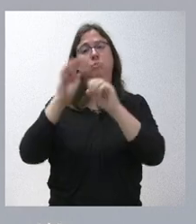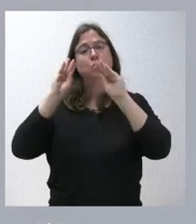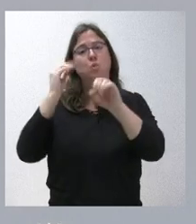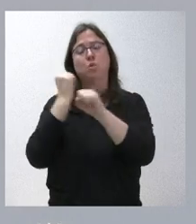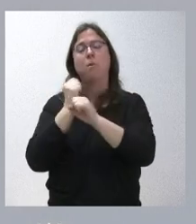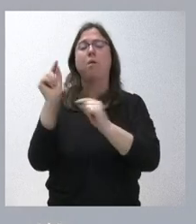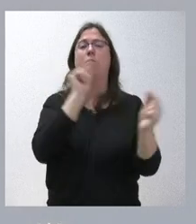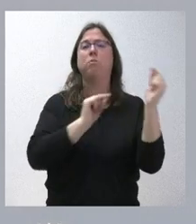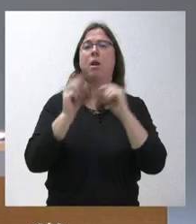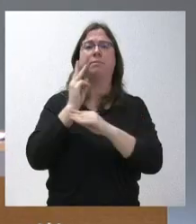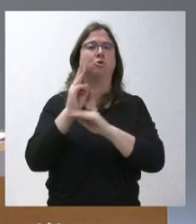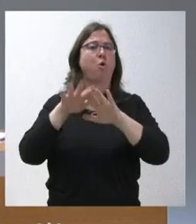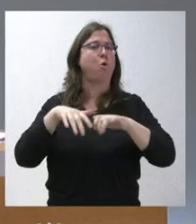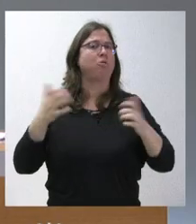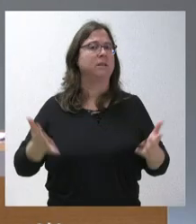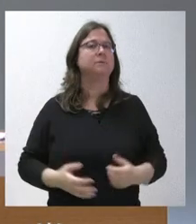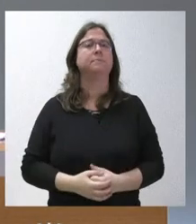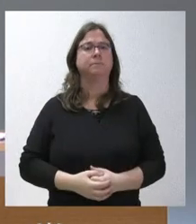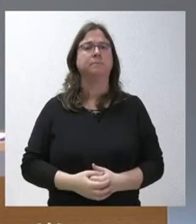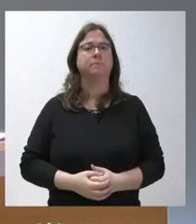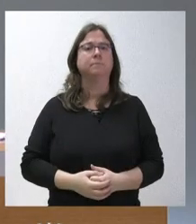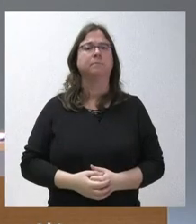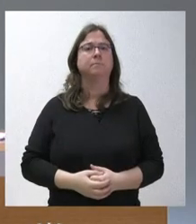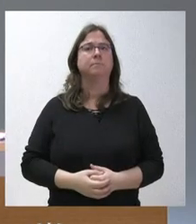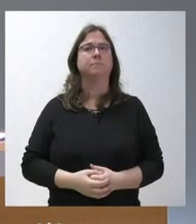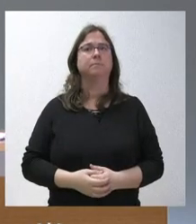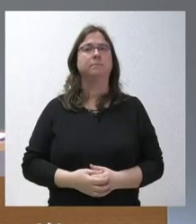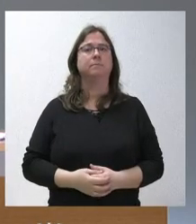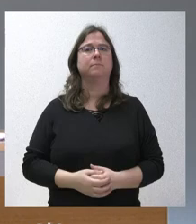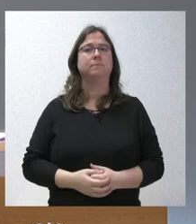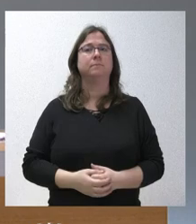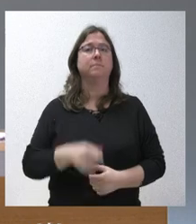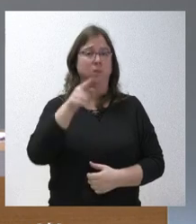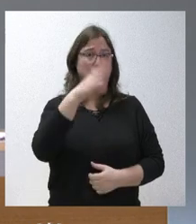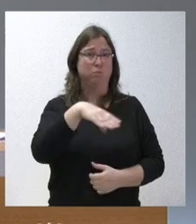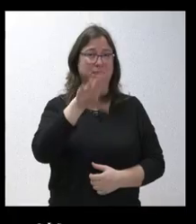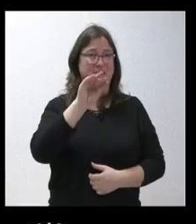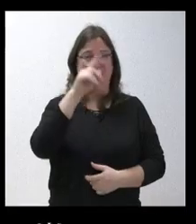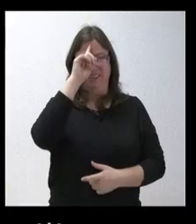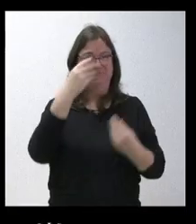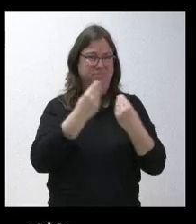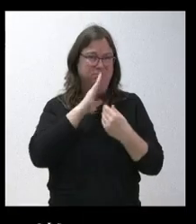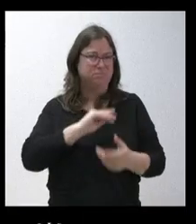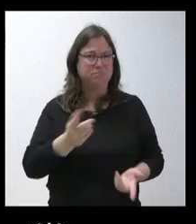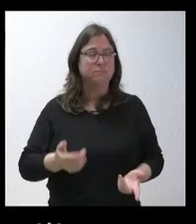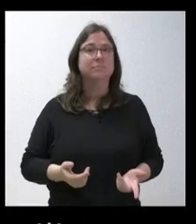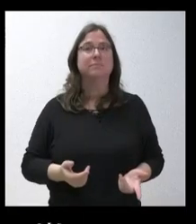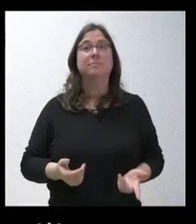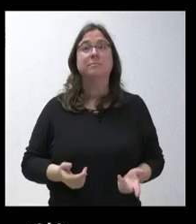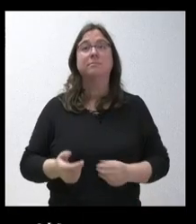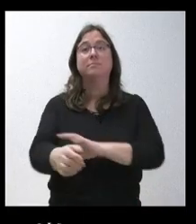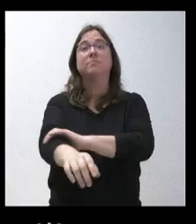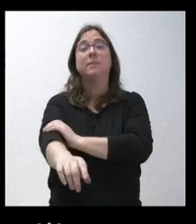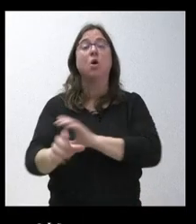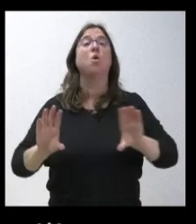y león este usted entiende que eso no tiene ningún sentido respetar el trabajo de lases hombre el